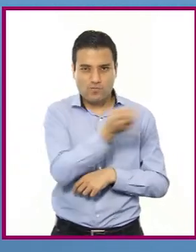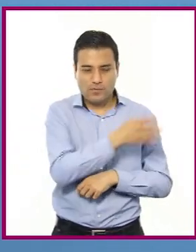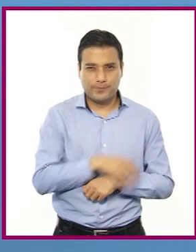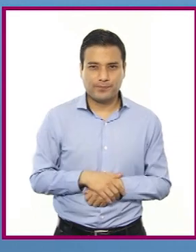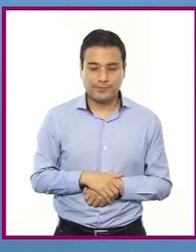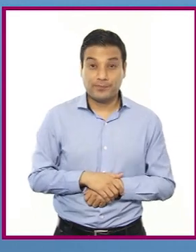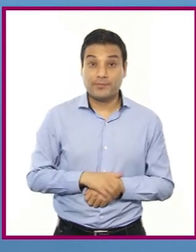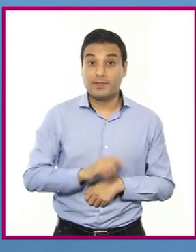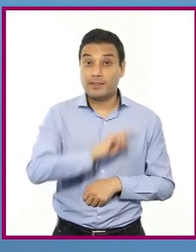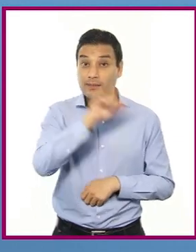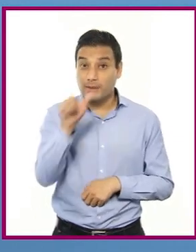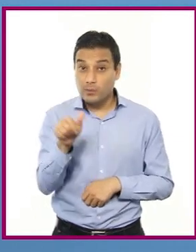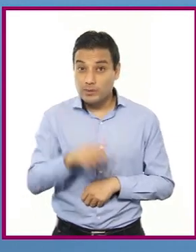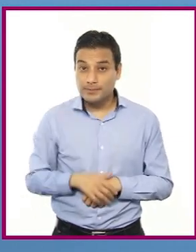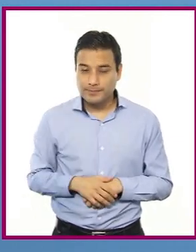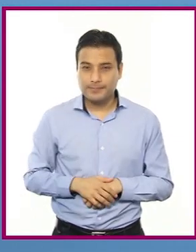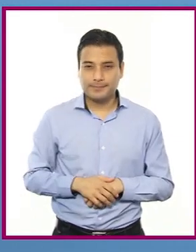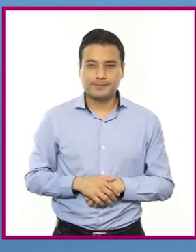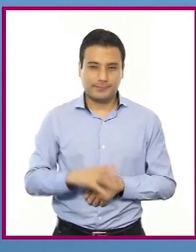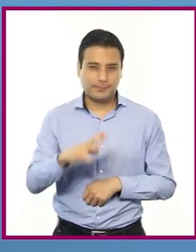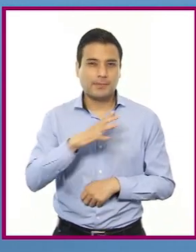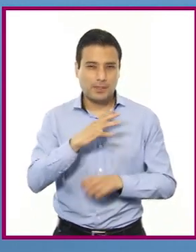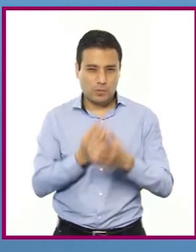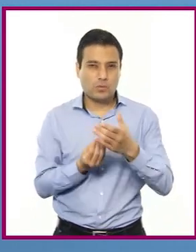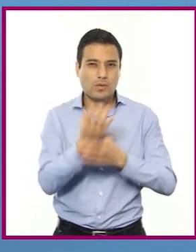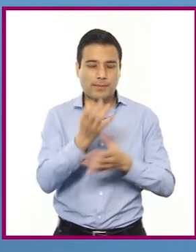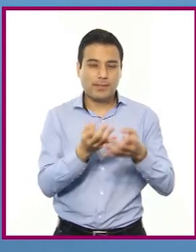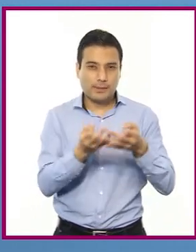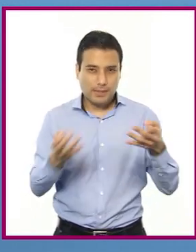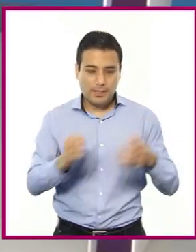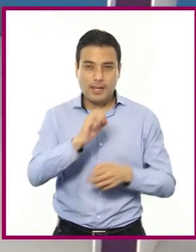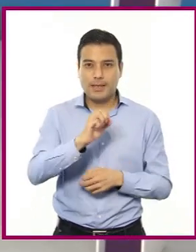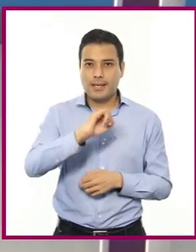las modalidades de ejido y pequeña propiedad.